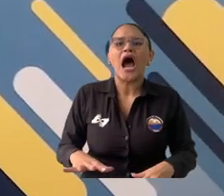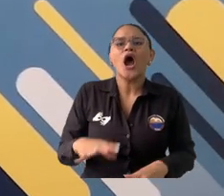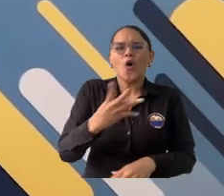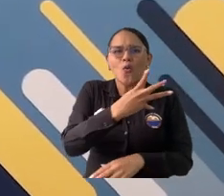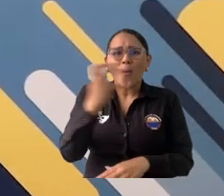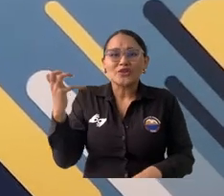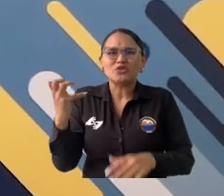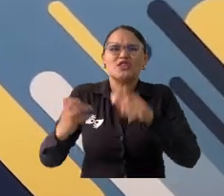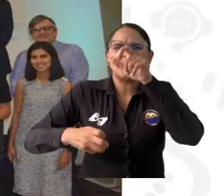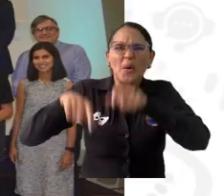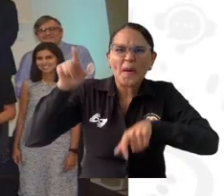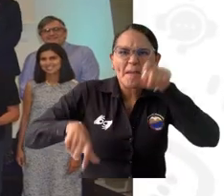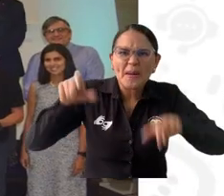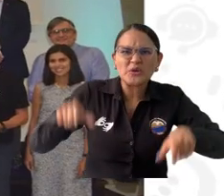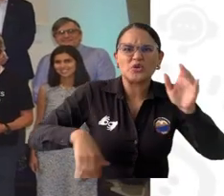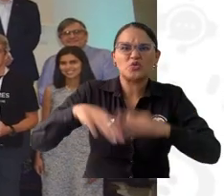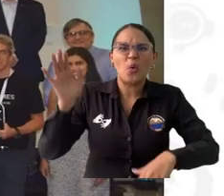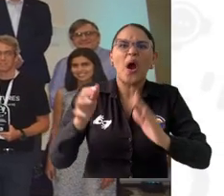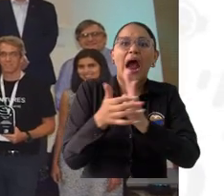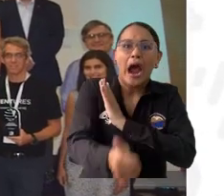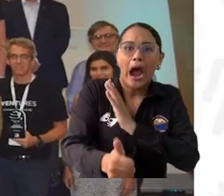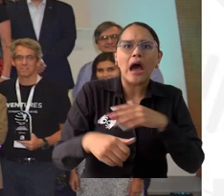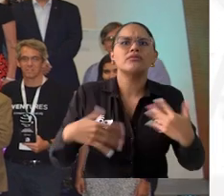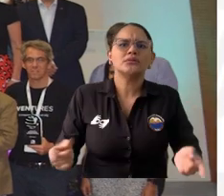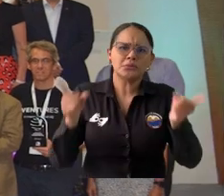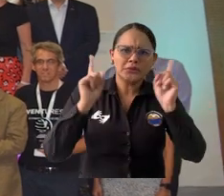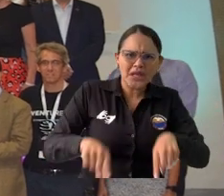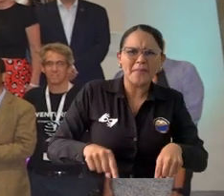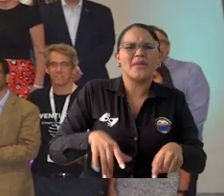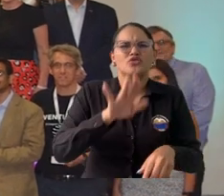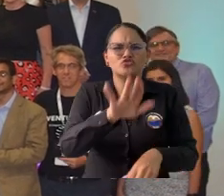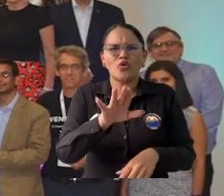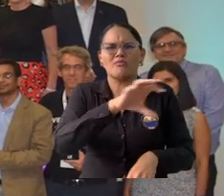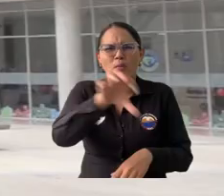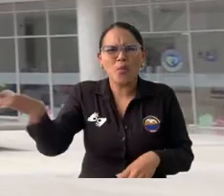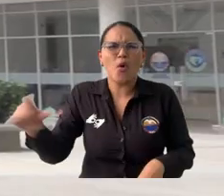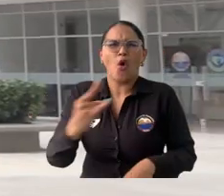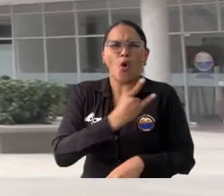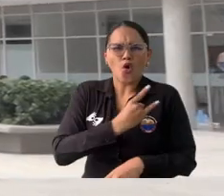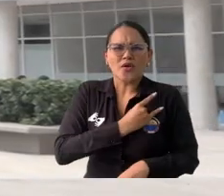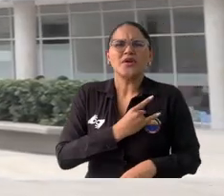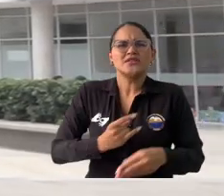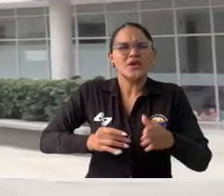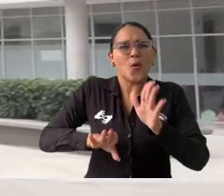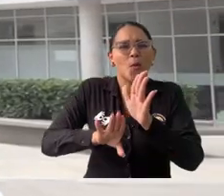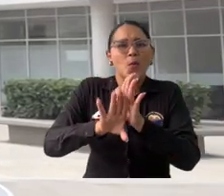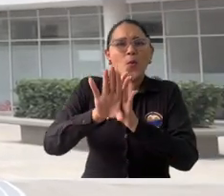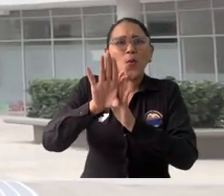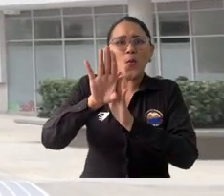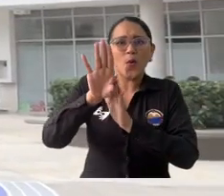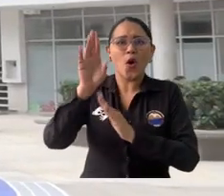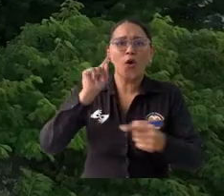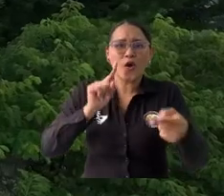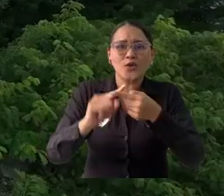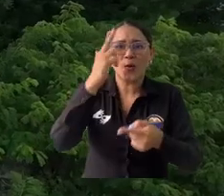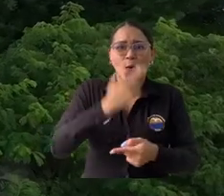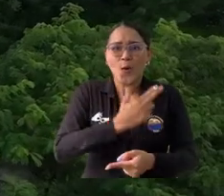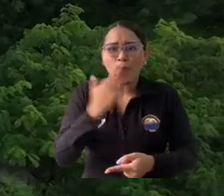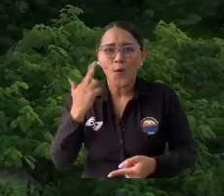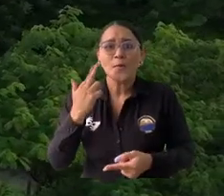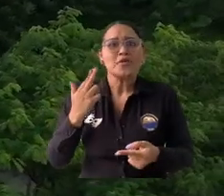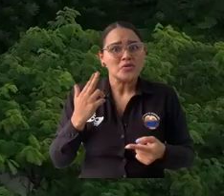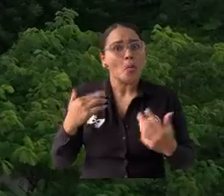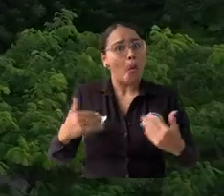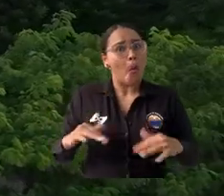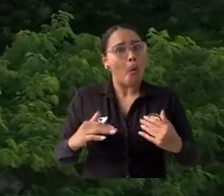uni Magdalena durante su foro anual durante la presencia de más de 400 expertos de 112 universidades del mundo que avanzan en materia